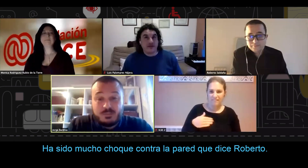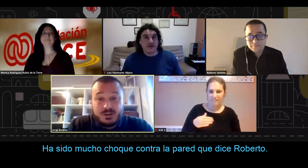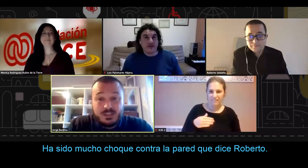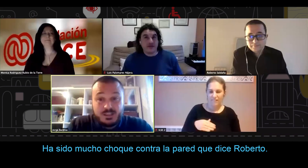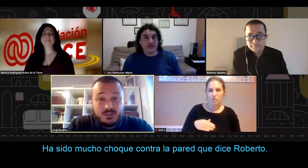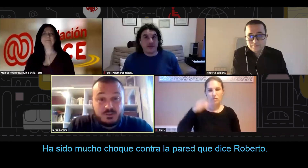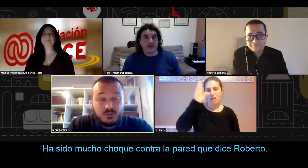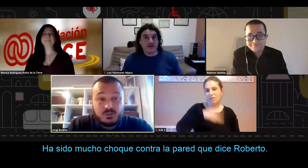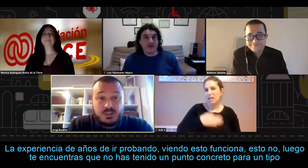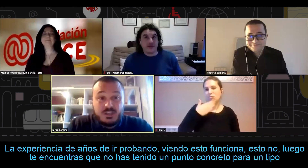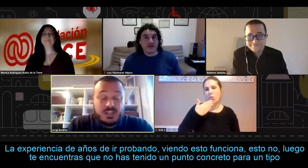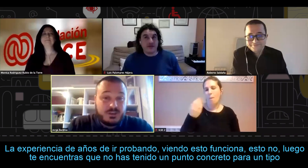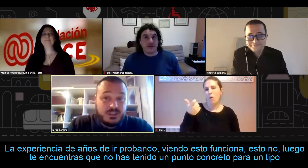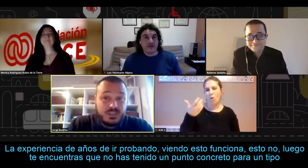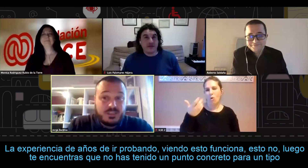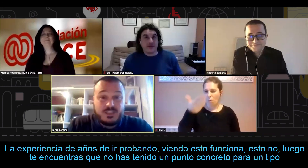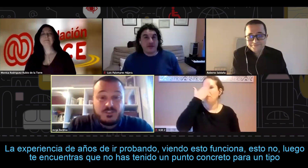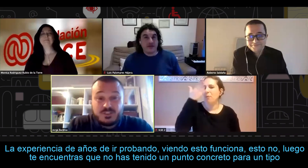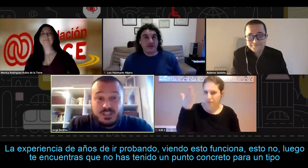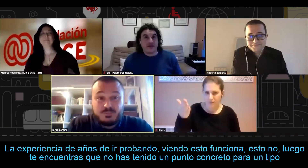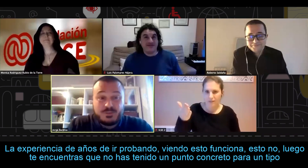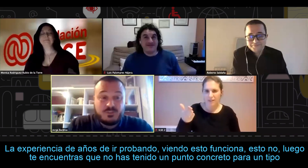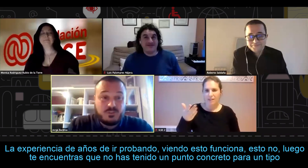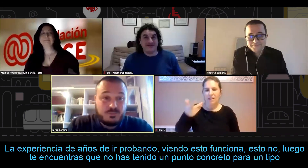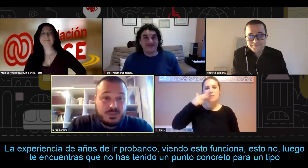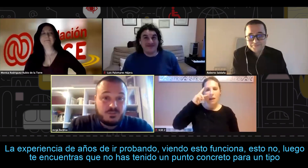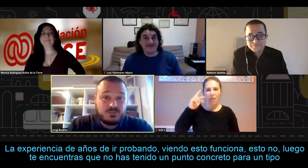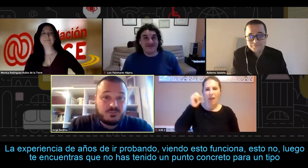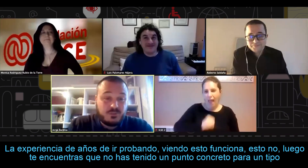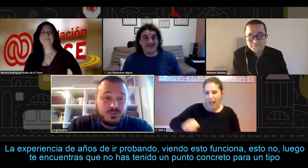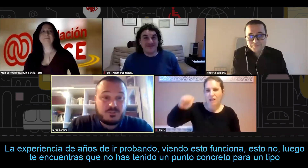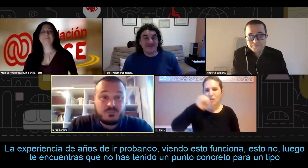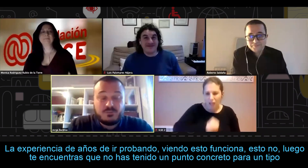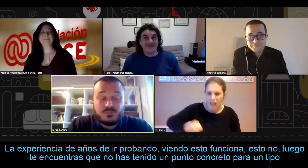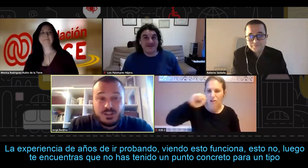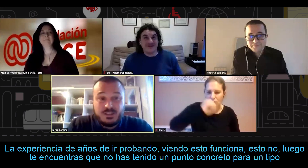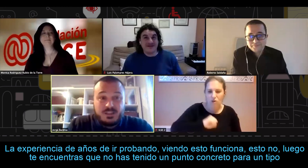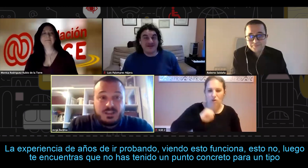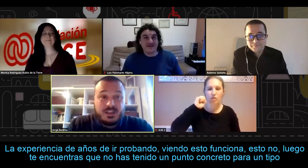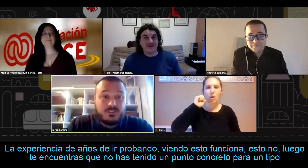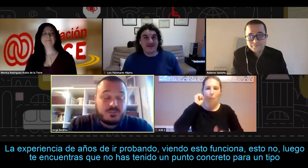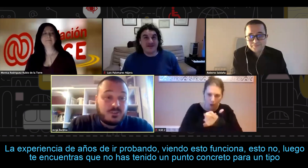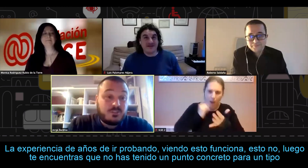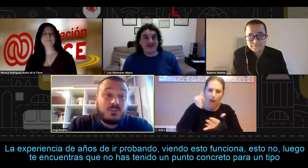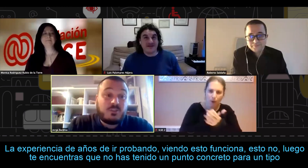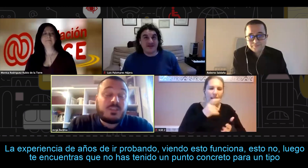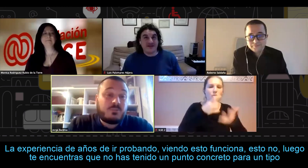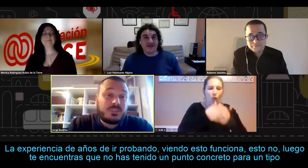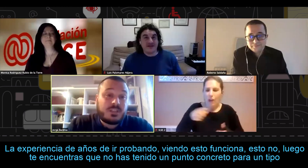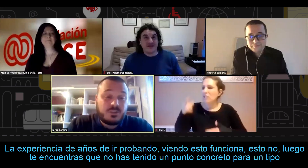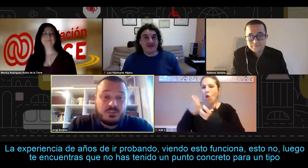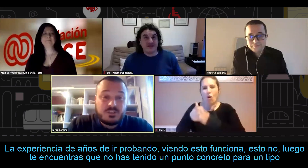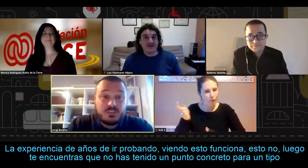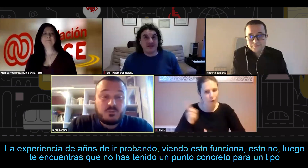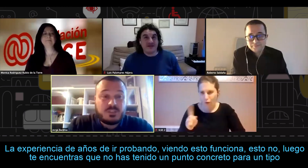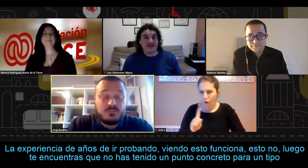pared, que dice Roberto, ¿no? La experiencia de años de ir probando, viendo esto funciona, esto no funciona. Aquí nos hemos encontrado, luego te encuentras con que no